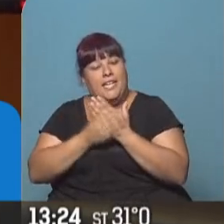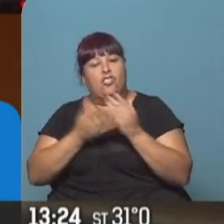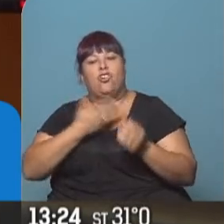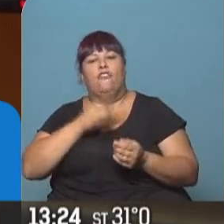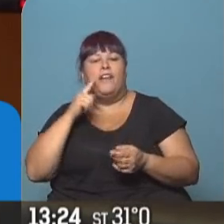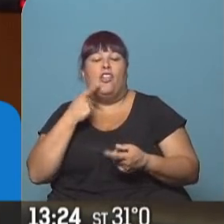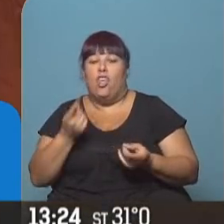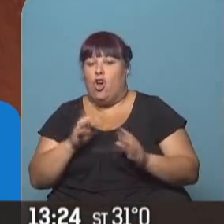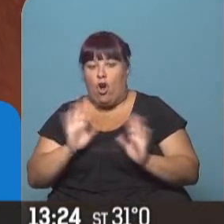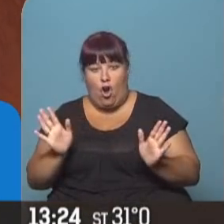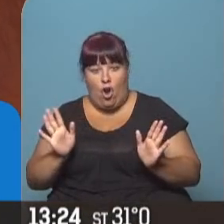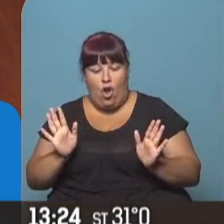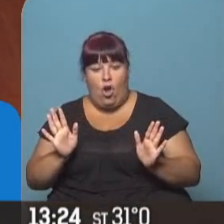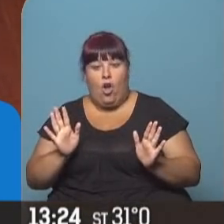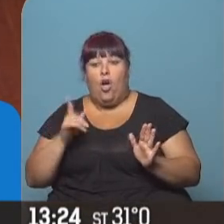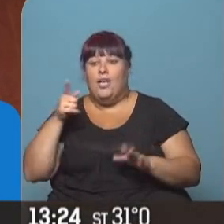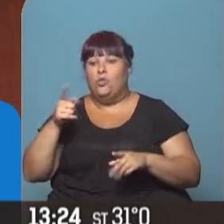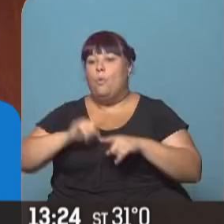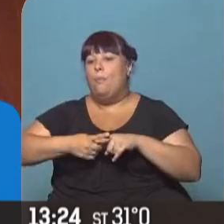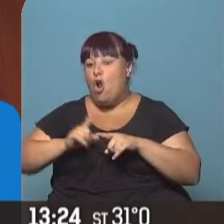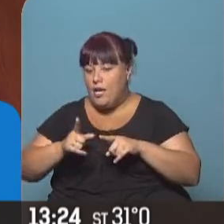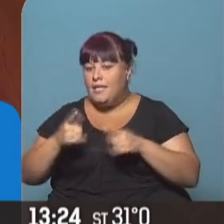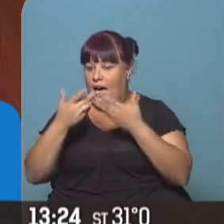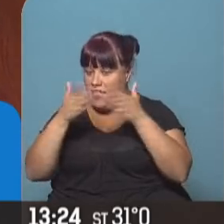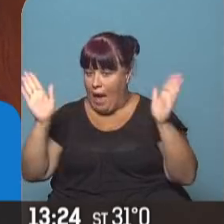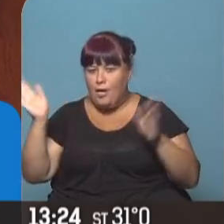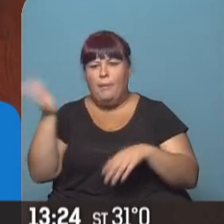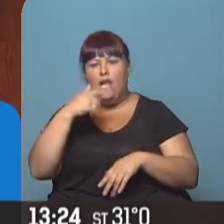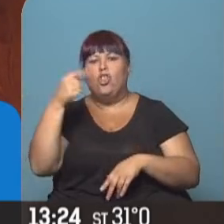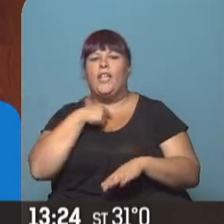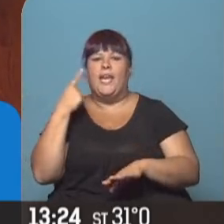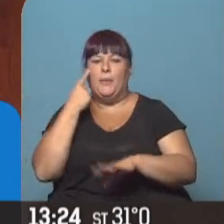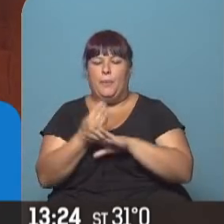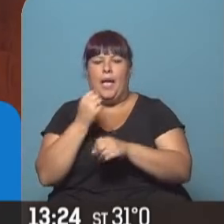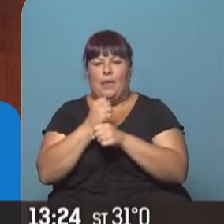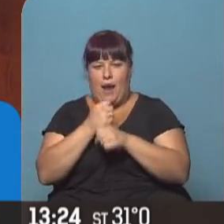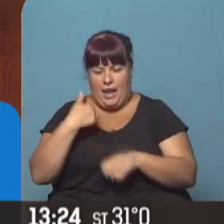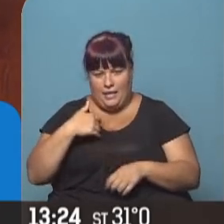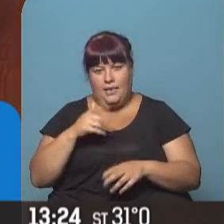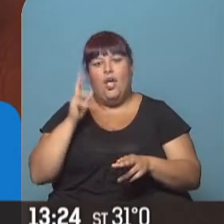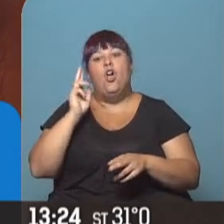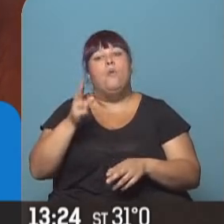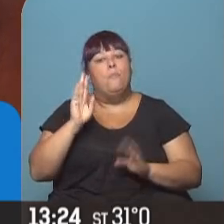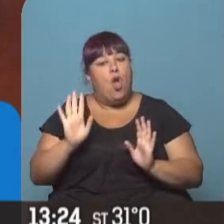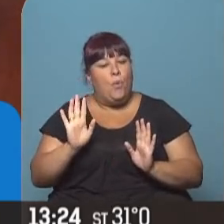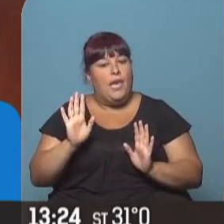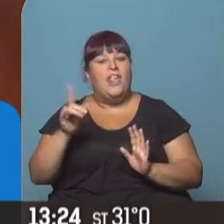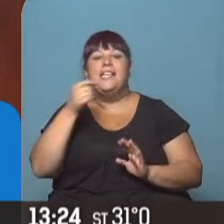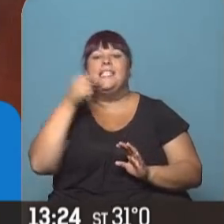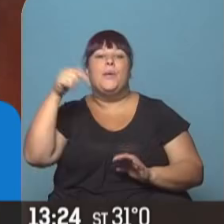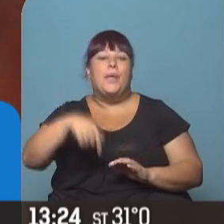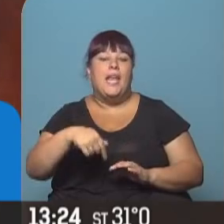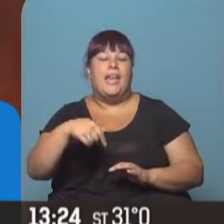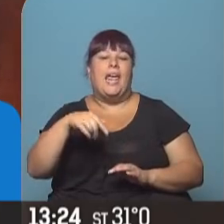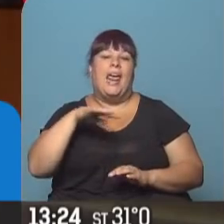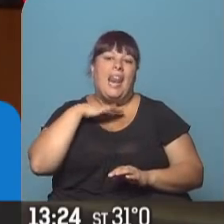Frigerio nos dijo en su política de apertura para todos los que quieran venir a trabajar, restricción para los que vienen